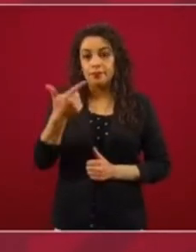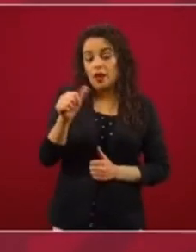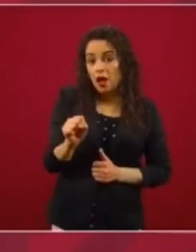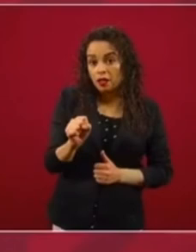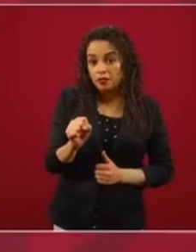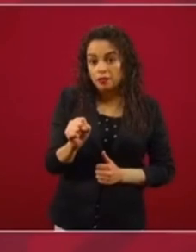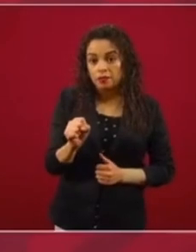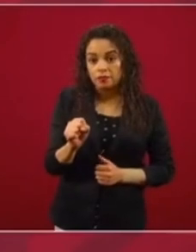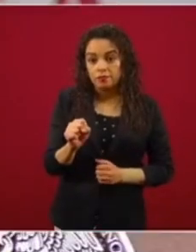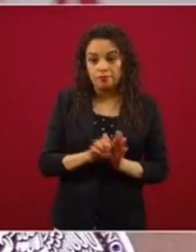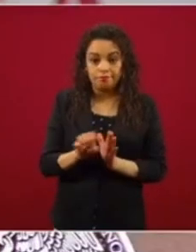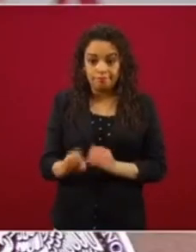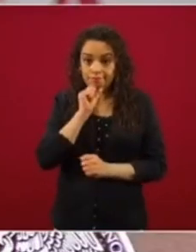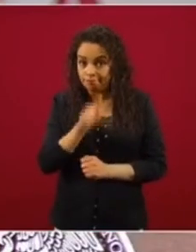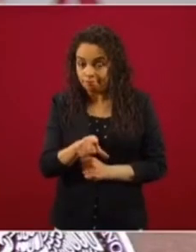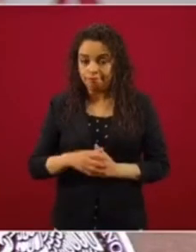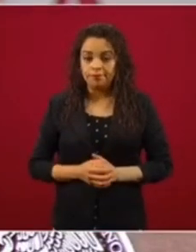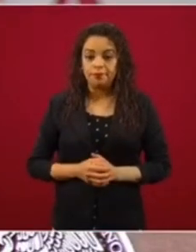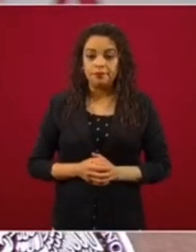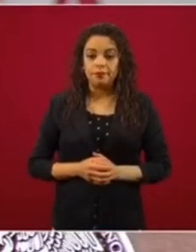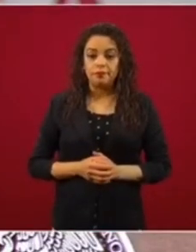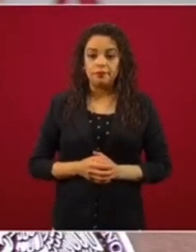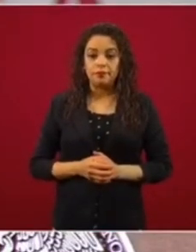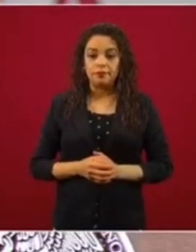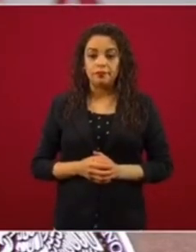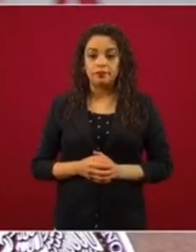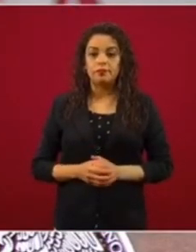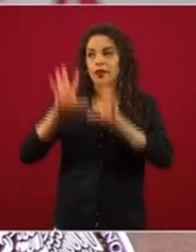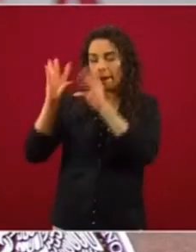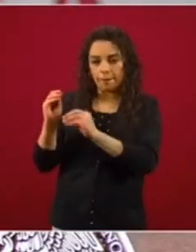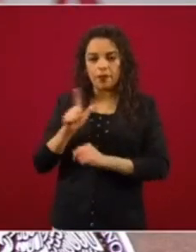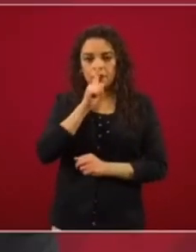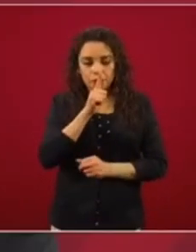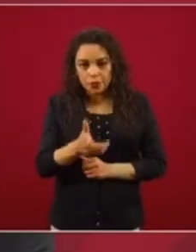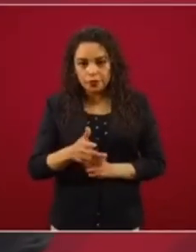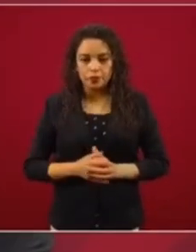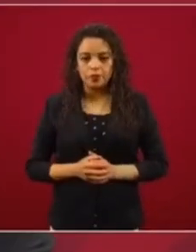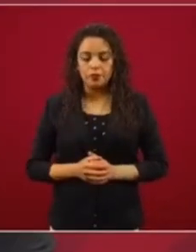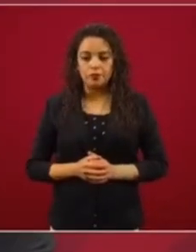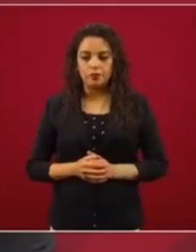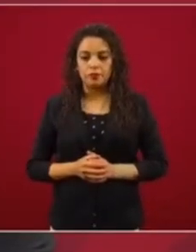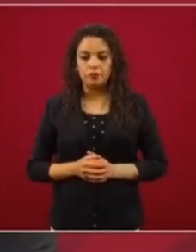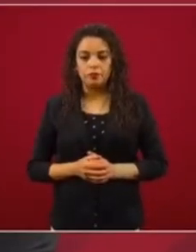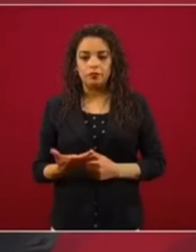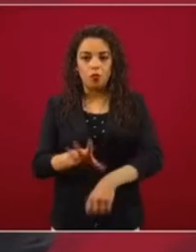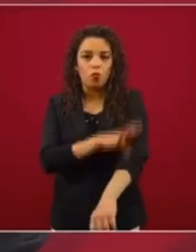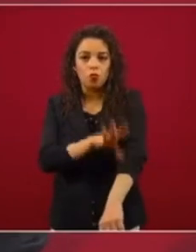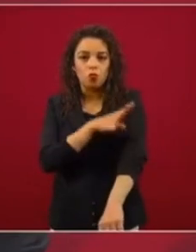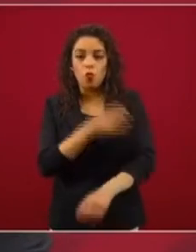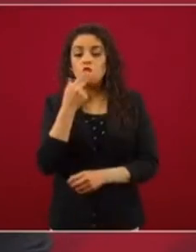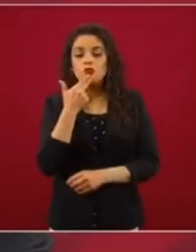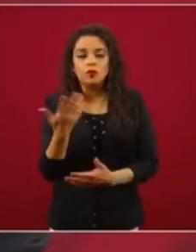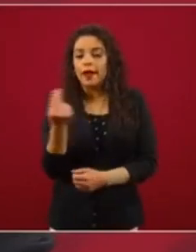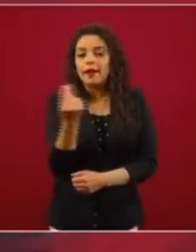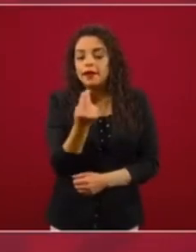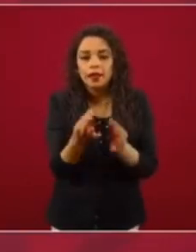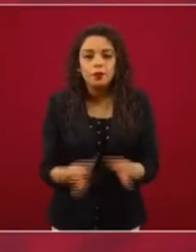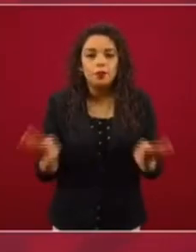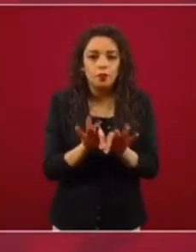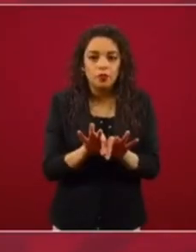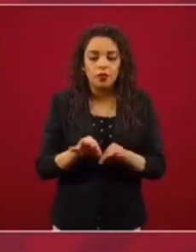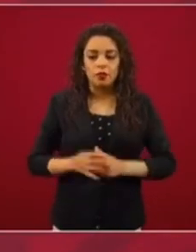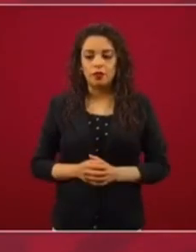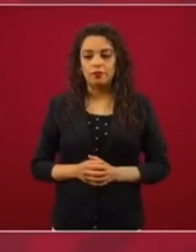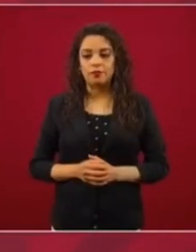gas. Entonces, apagar la luz, usar la electricidad para lo fundamental, lo que hablábamos, usar